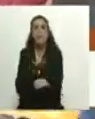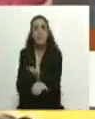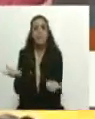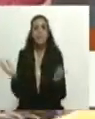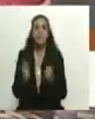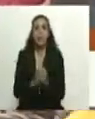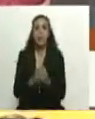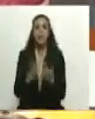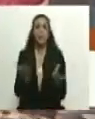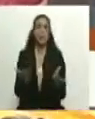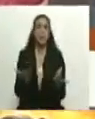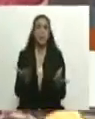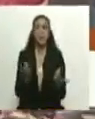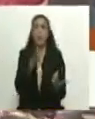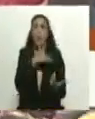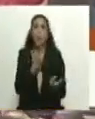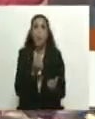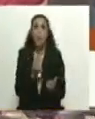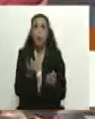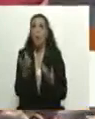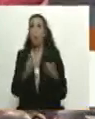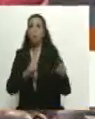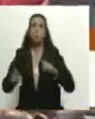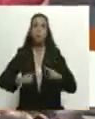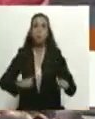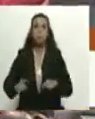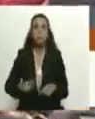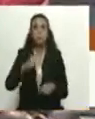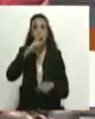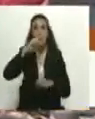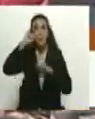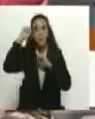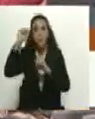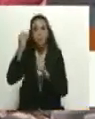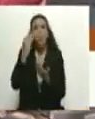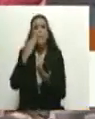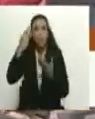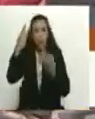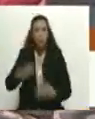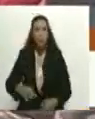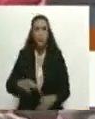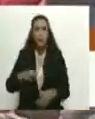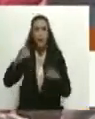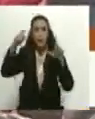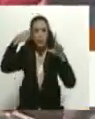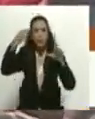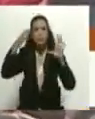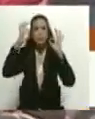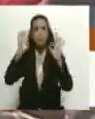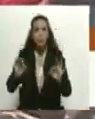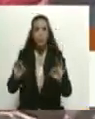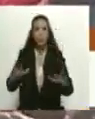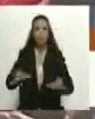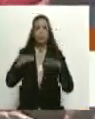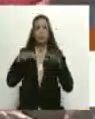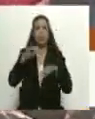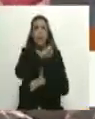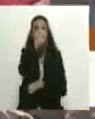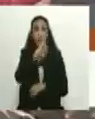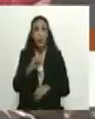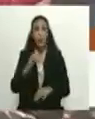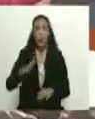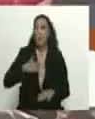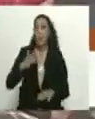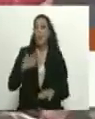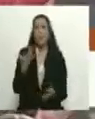que por otra cosa. El presidente Nicolás Maduro, miren, yo estoy seguro que vio este acto y dijo, provoca y